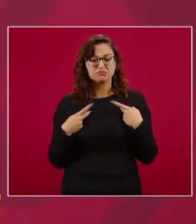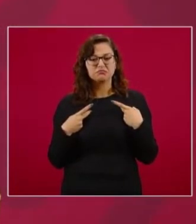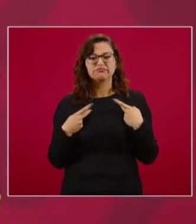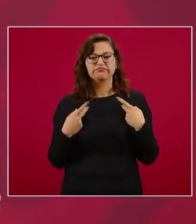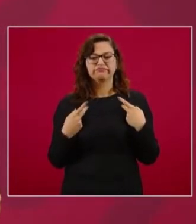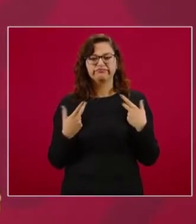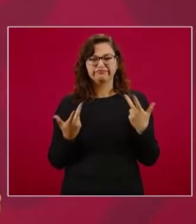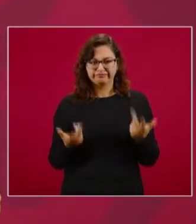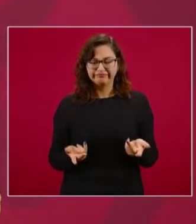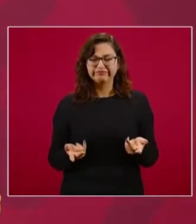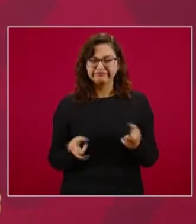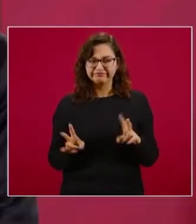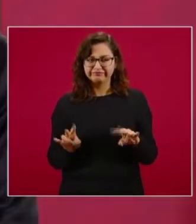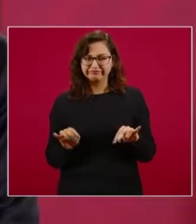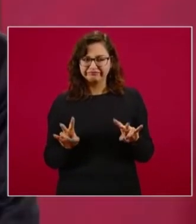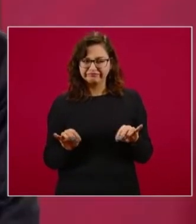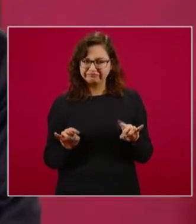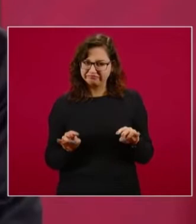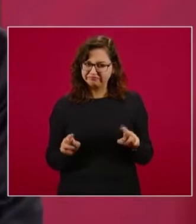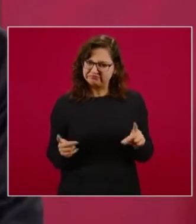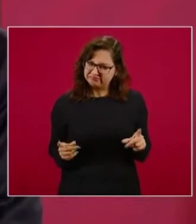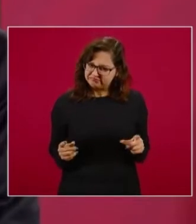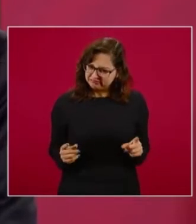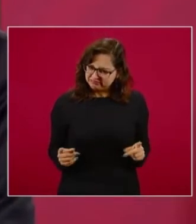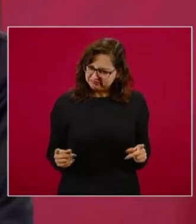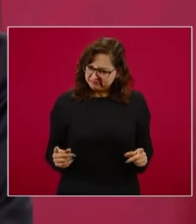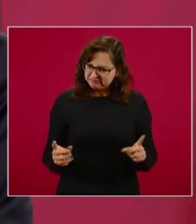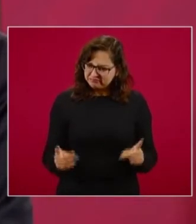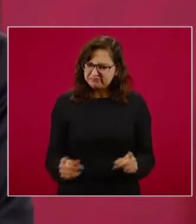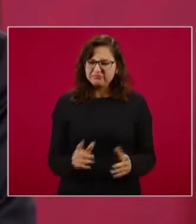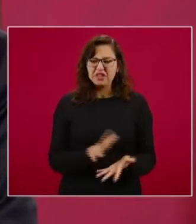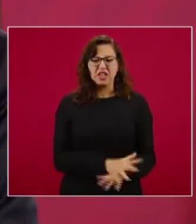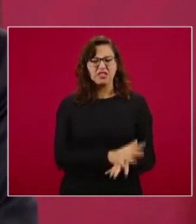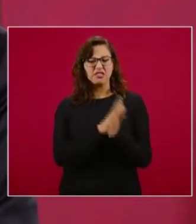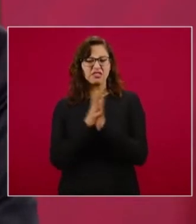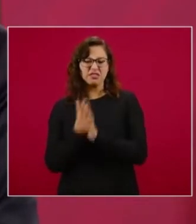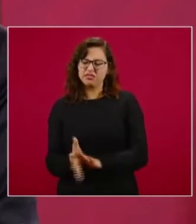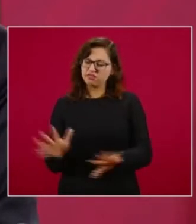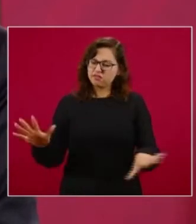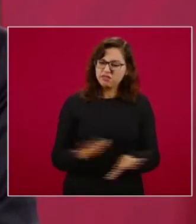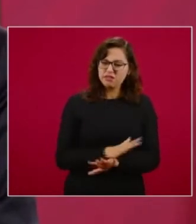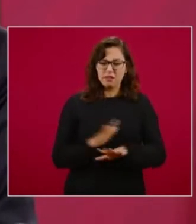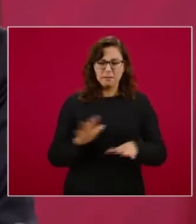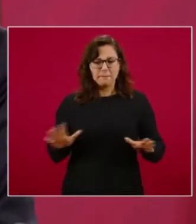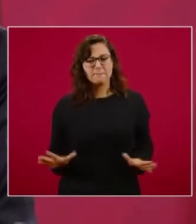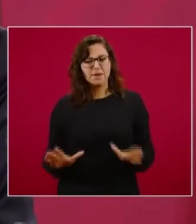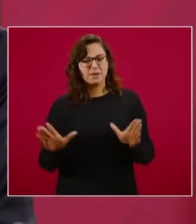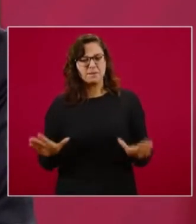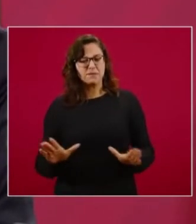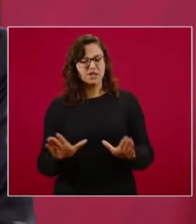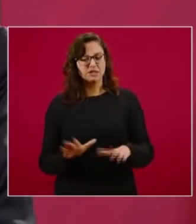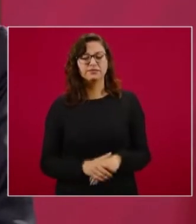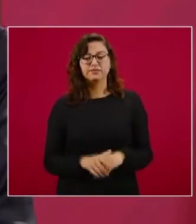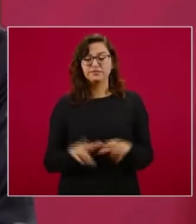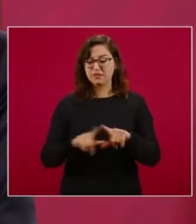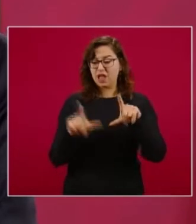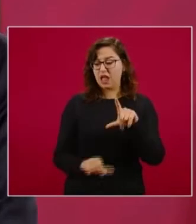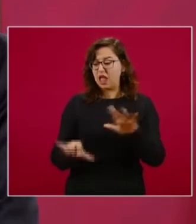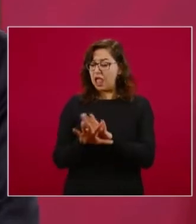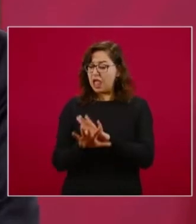empujando la transformación. Lo dije hace unos días, lo repito, el motor del cambio es el